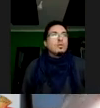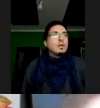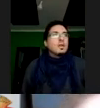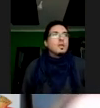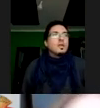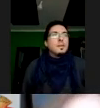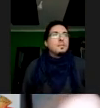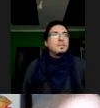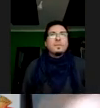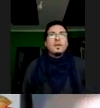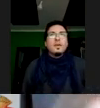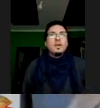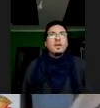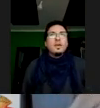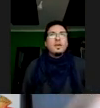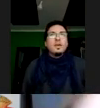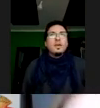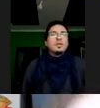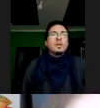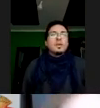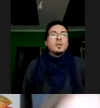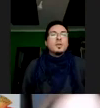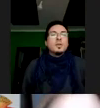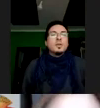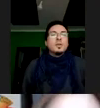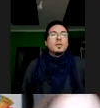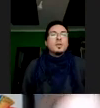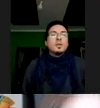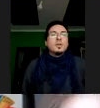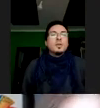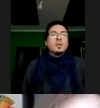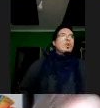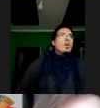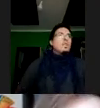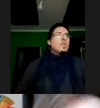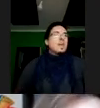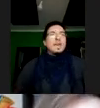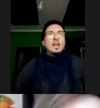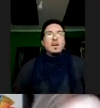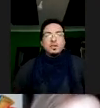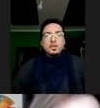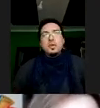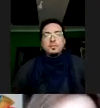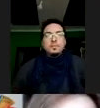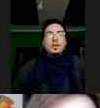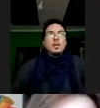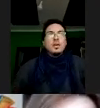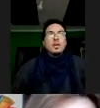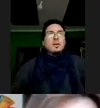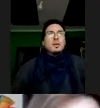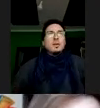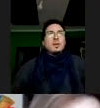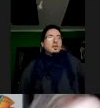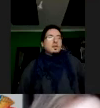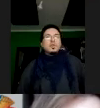Súper duper, querida. Ya, chiquillos, pasamos entonces a lo que es el plano de elevación.